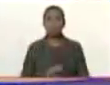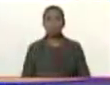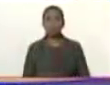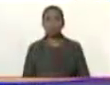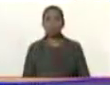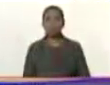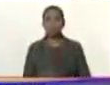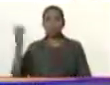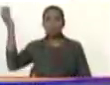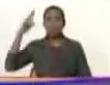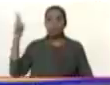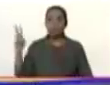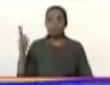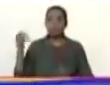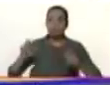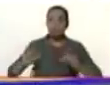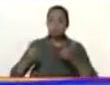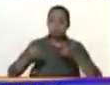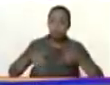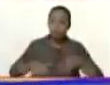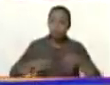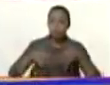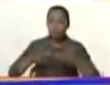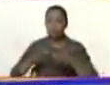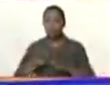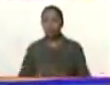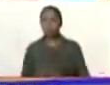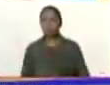¡El sol de Venezuela nace en el Esequibo!